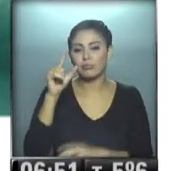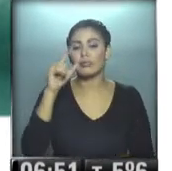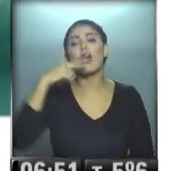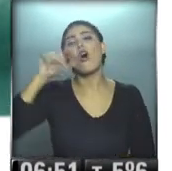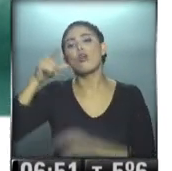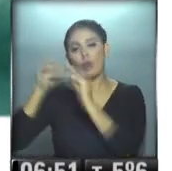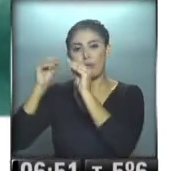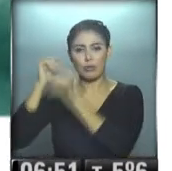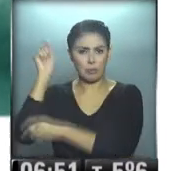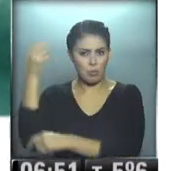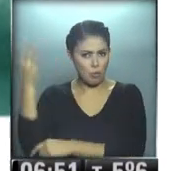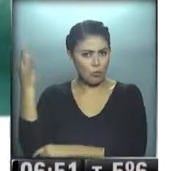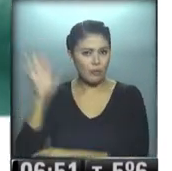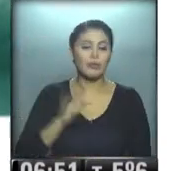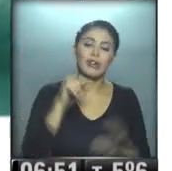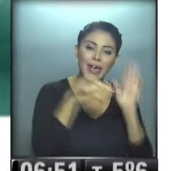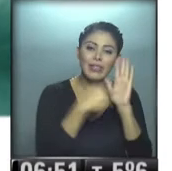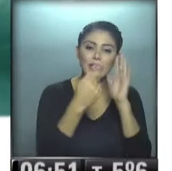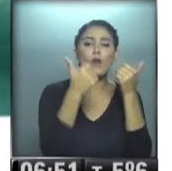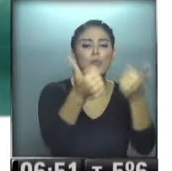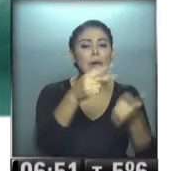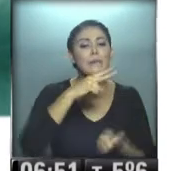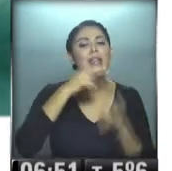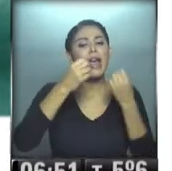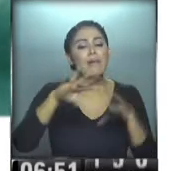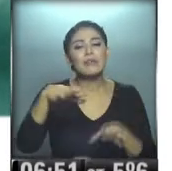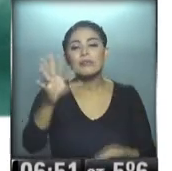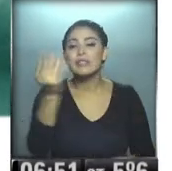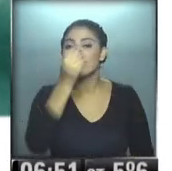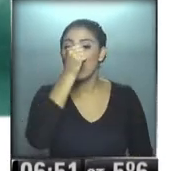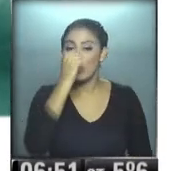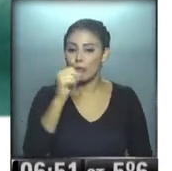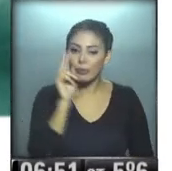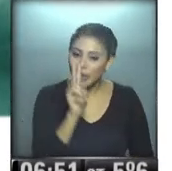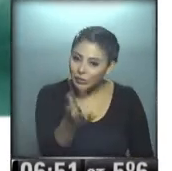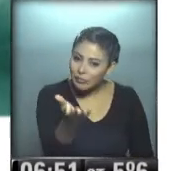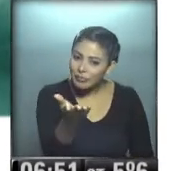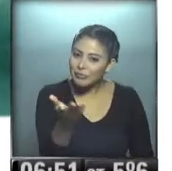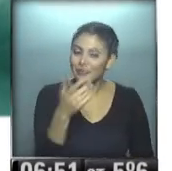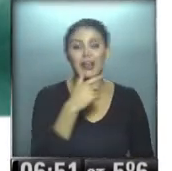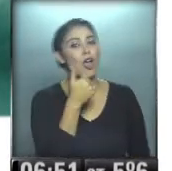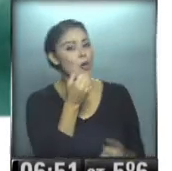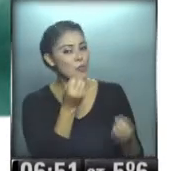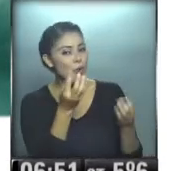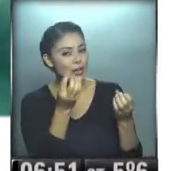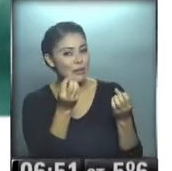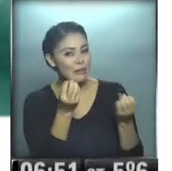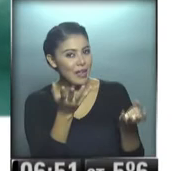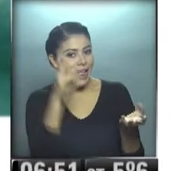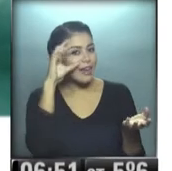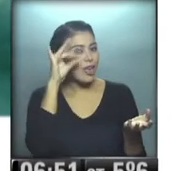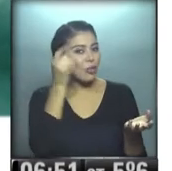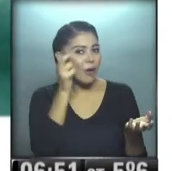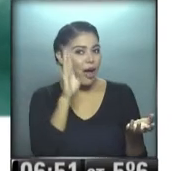pescador, que tenemos un compañero nuestro. Muy buen viernes, empezando a mirar el fin de semana. Ahí está, mira. Muy bien,